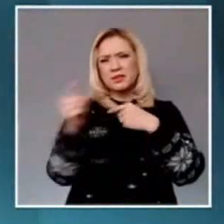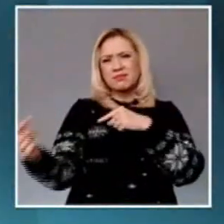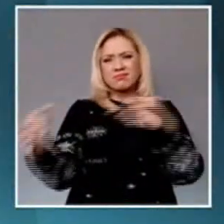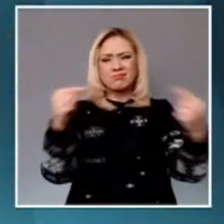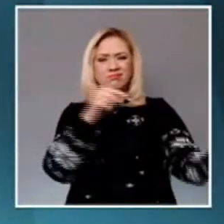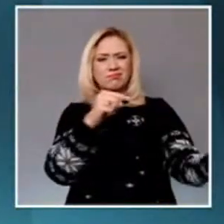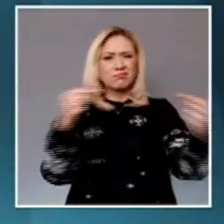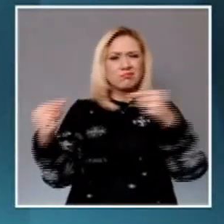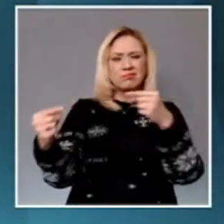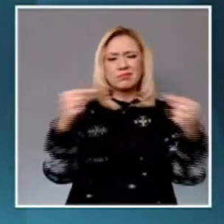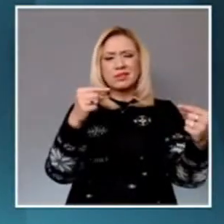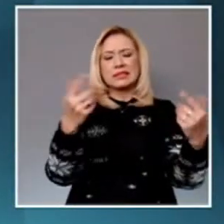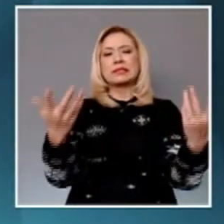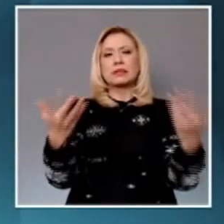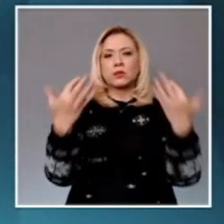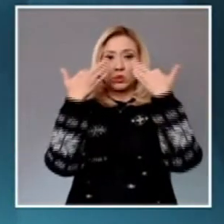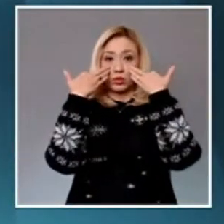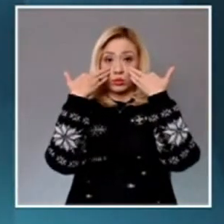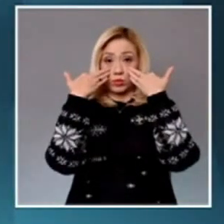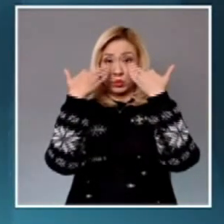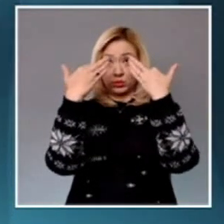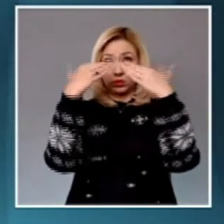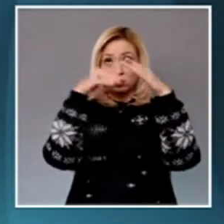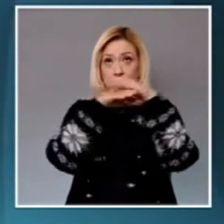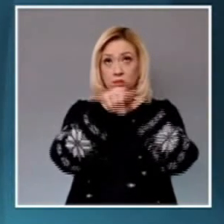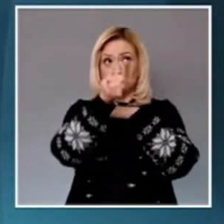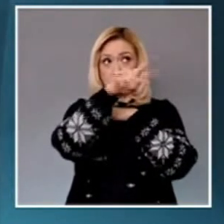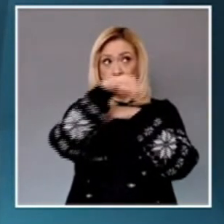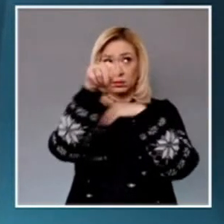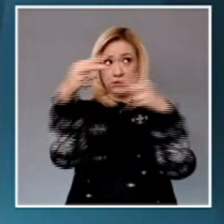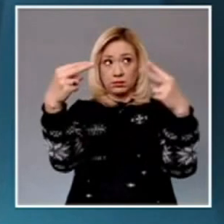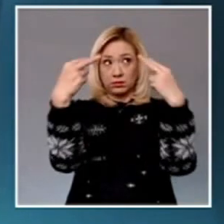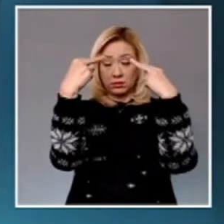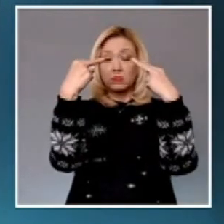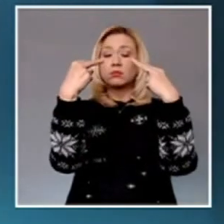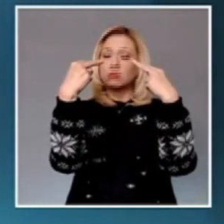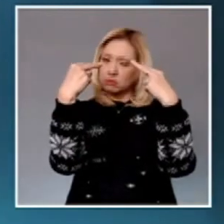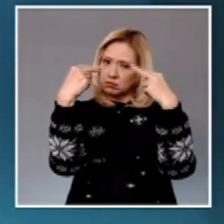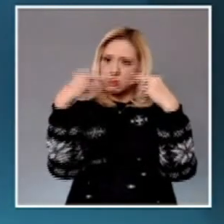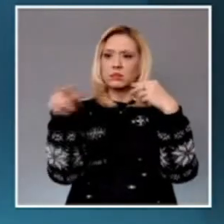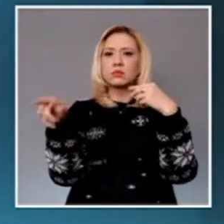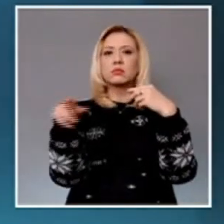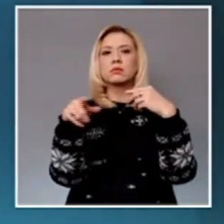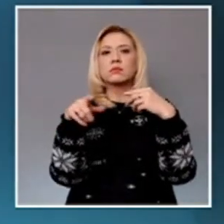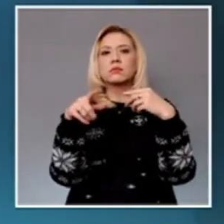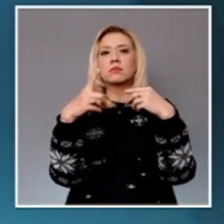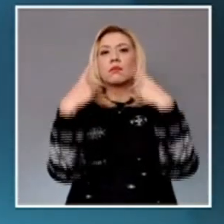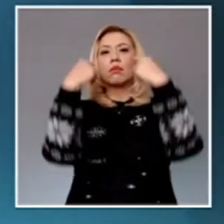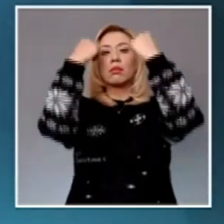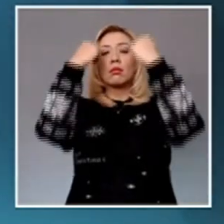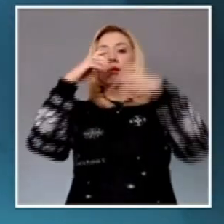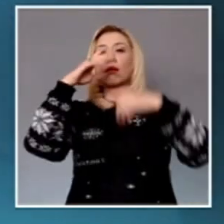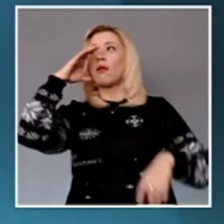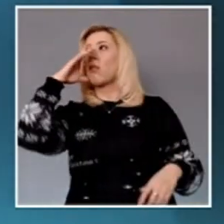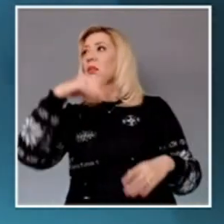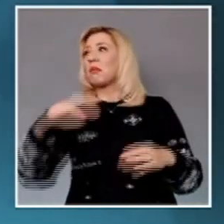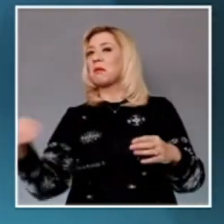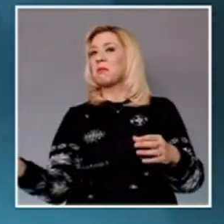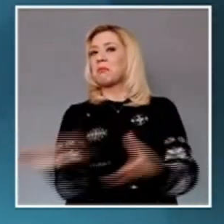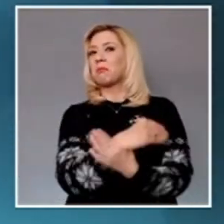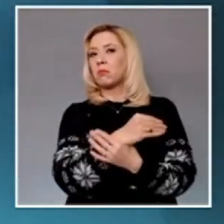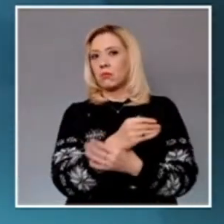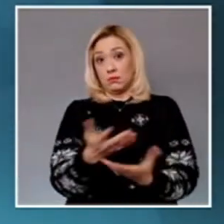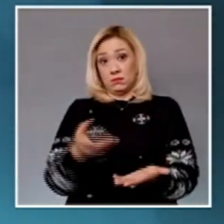de la autoridad laboral, queda vinculado a su cumplimiento sin que pueda retractarse o desconocerlo, pues de acuerdo con una interpretación de